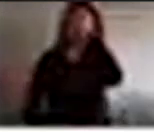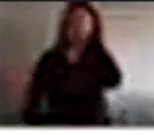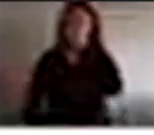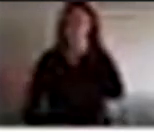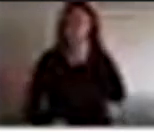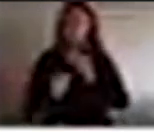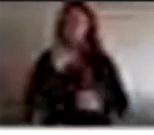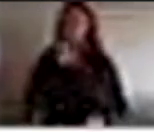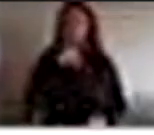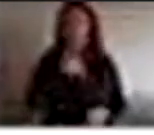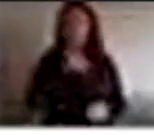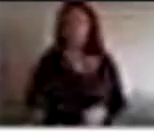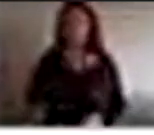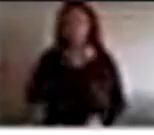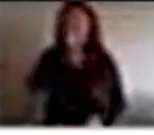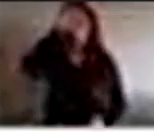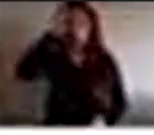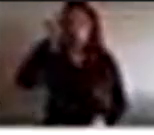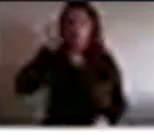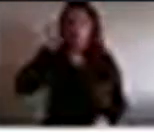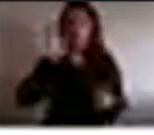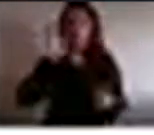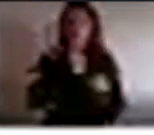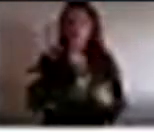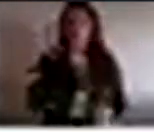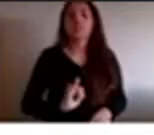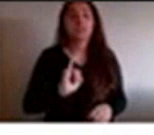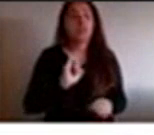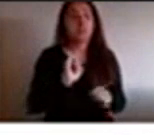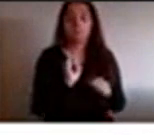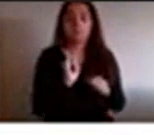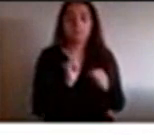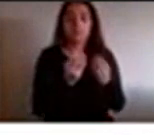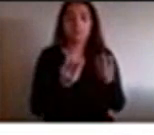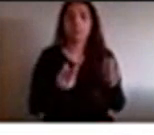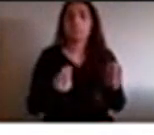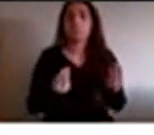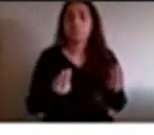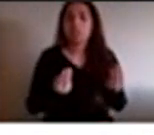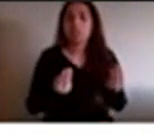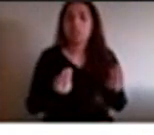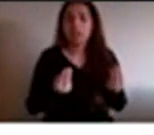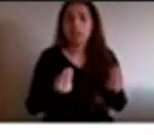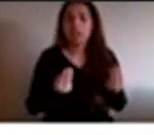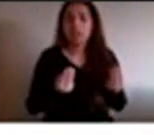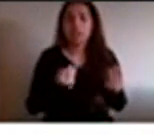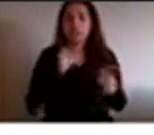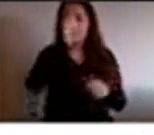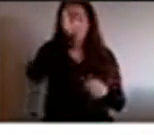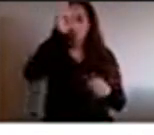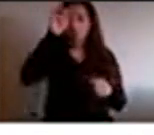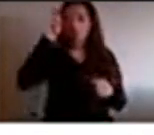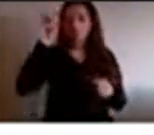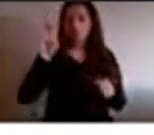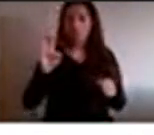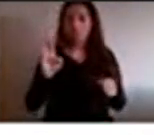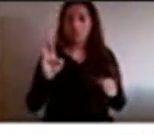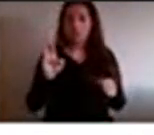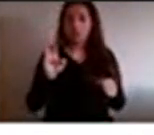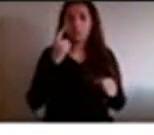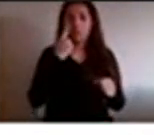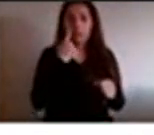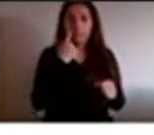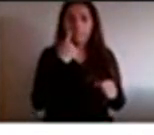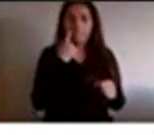que es un temor constante en las empresas. Si se contrata a una persona con discapacidad, ¿su contrato